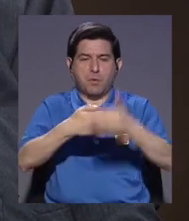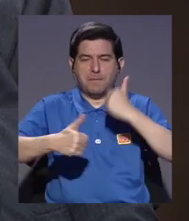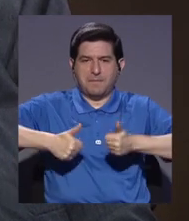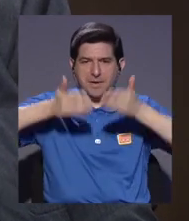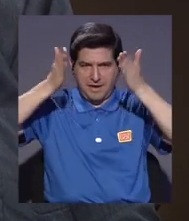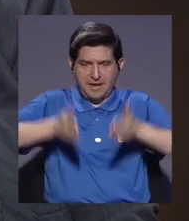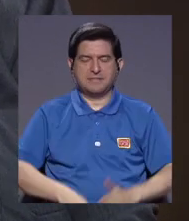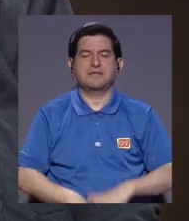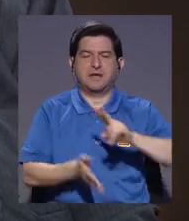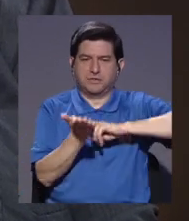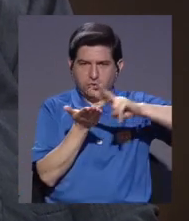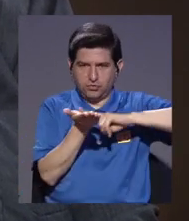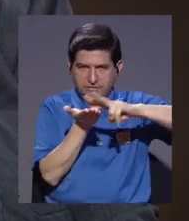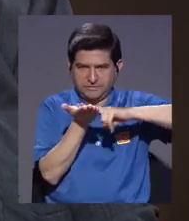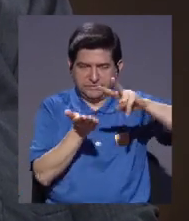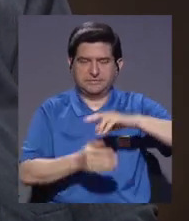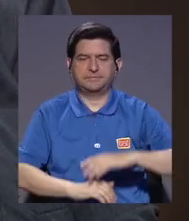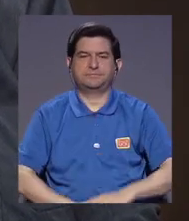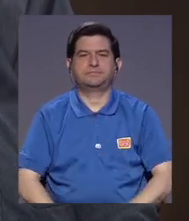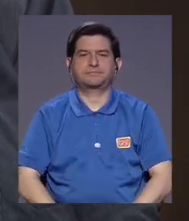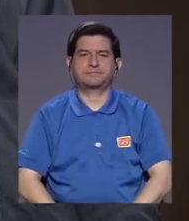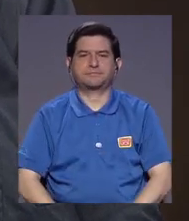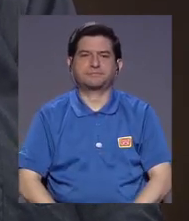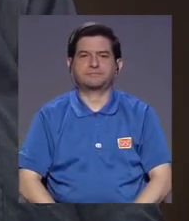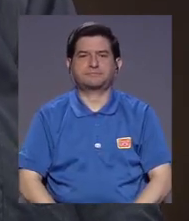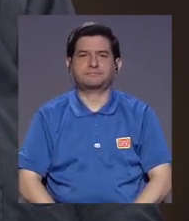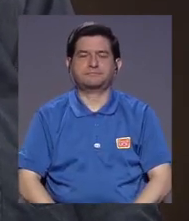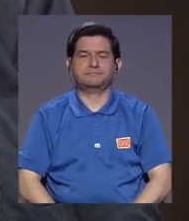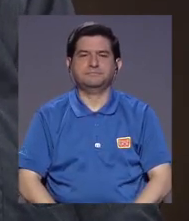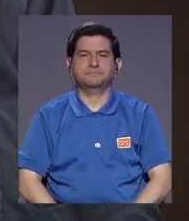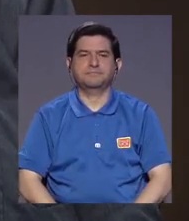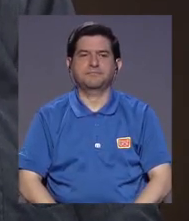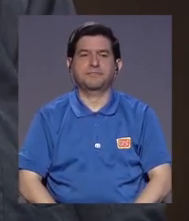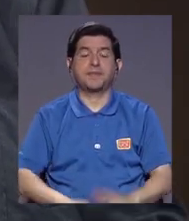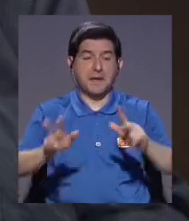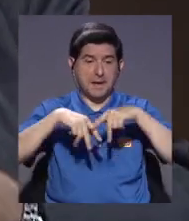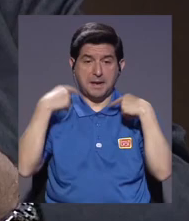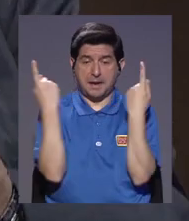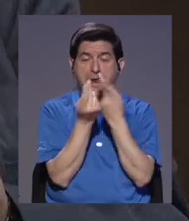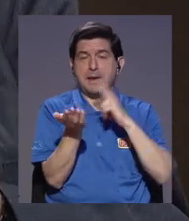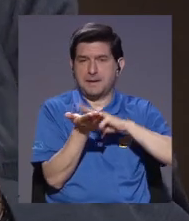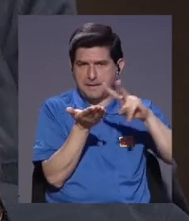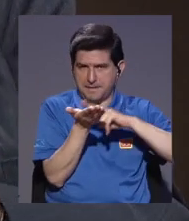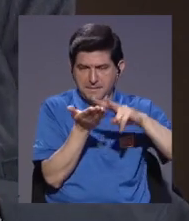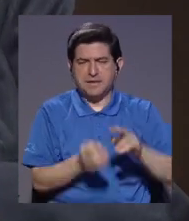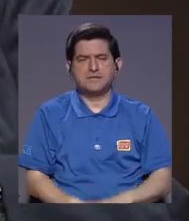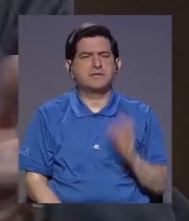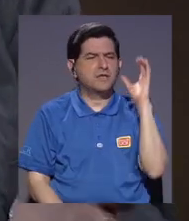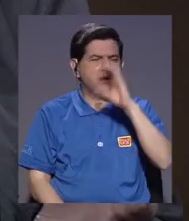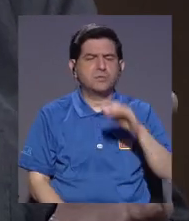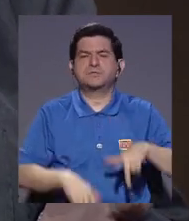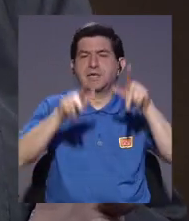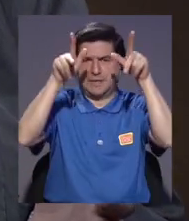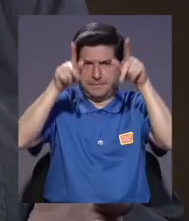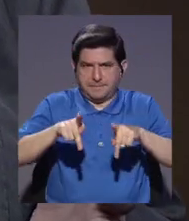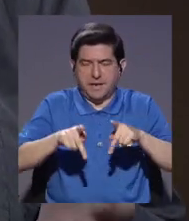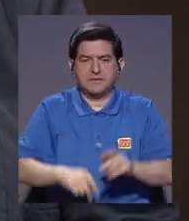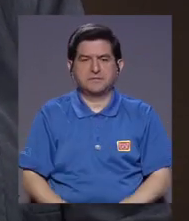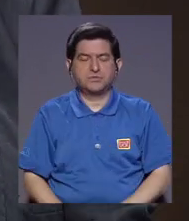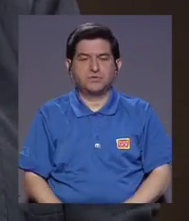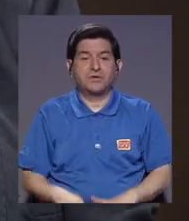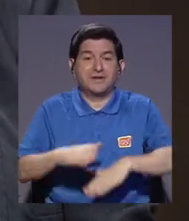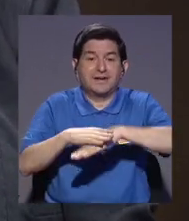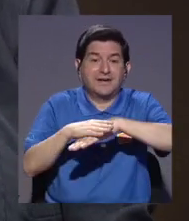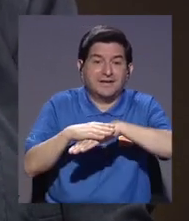precandidato del partido de liberación nacional y el partido de liberación realmente buscaba una figura